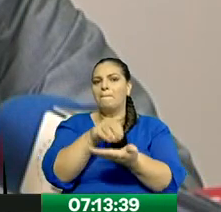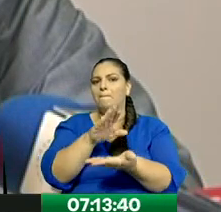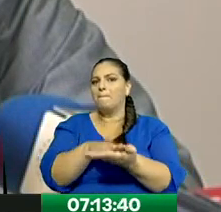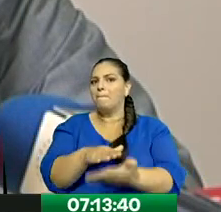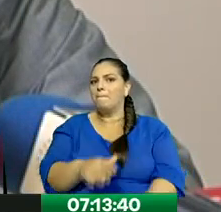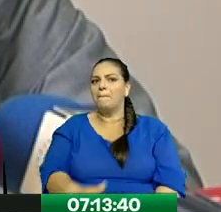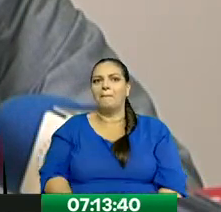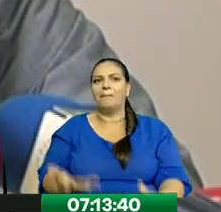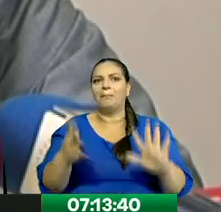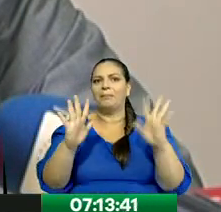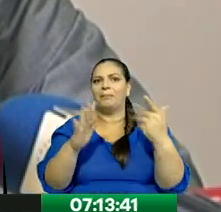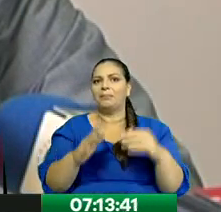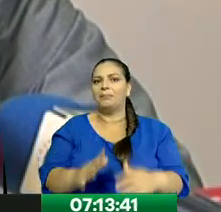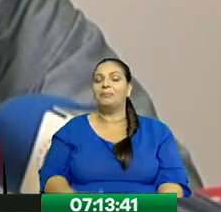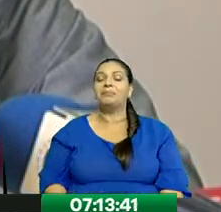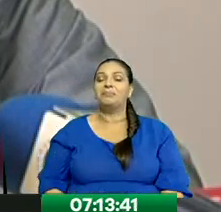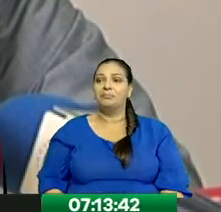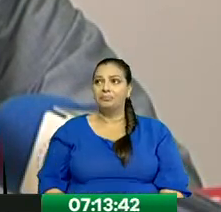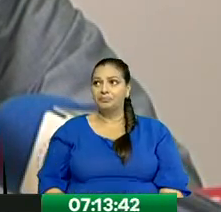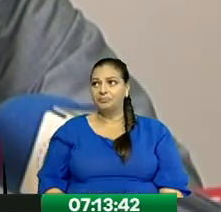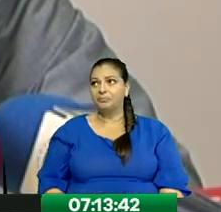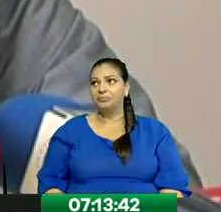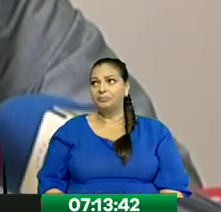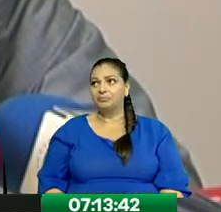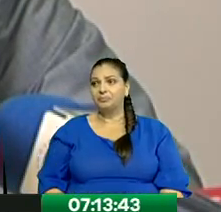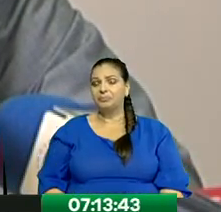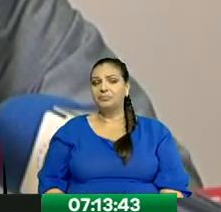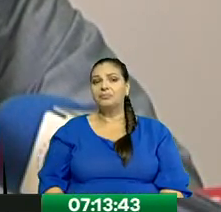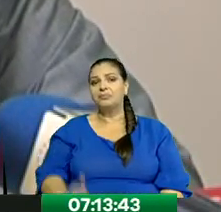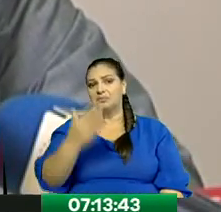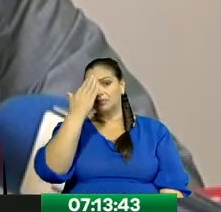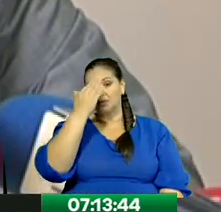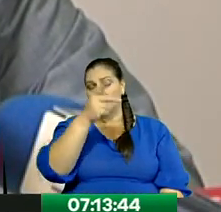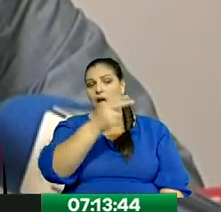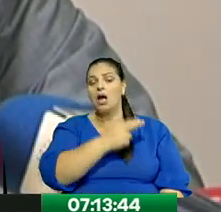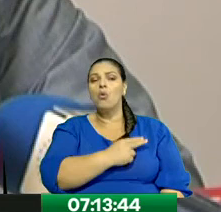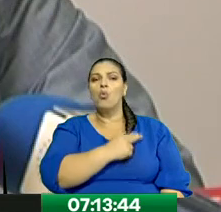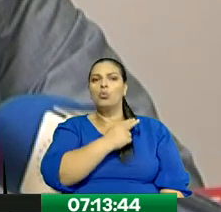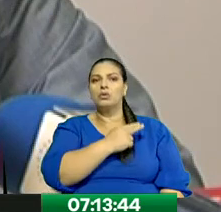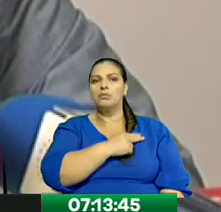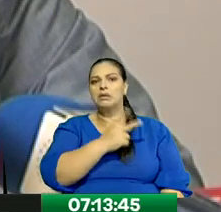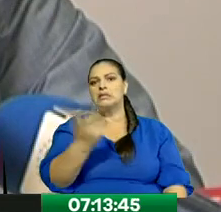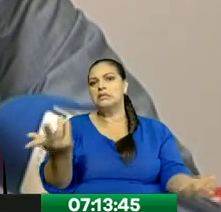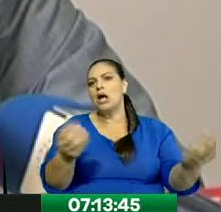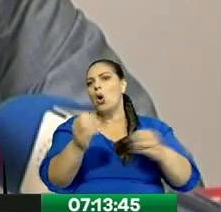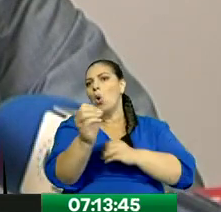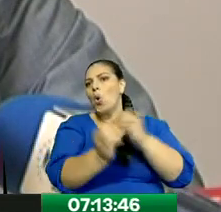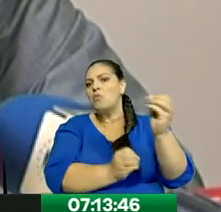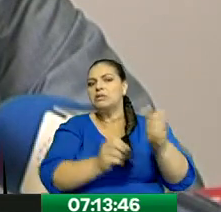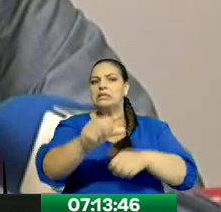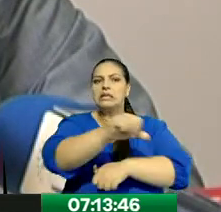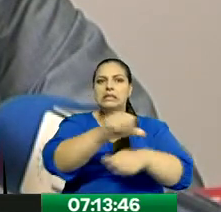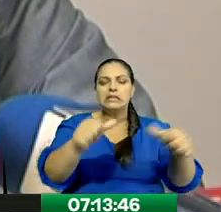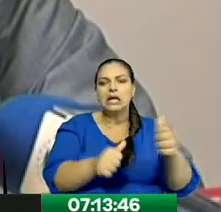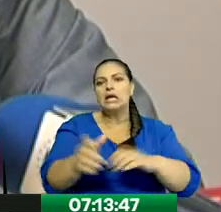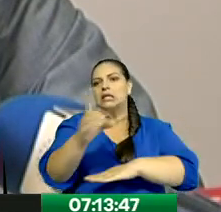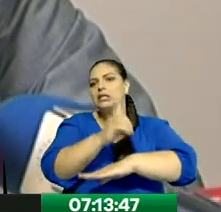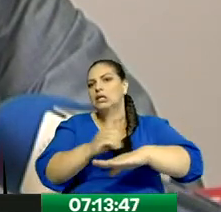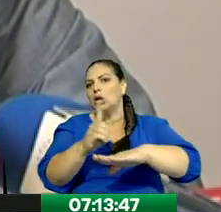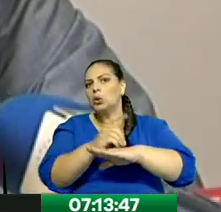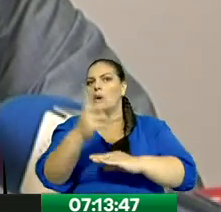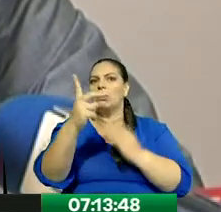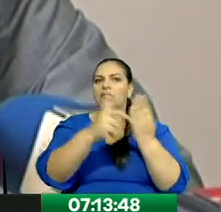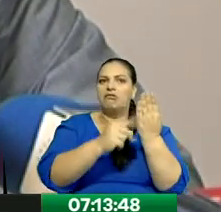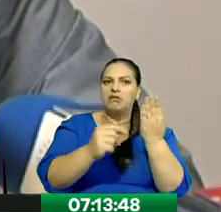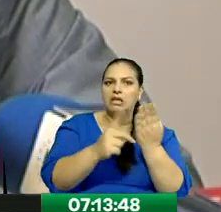actuado, desde el analista de adquisiciones, jefe de adquisiciones, director administrativo, director de obras, director de asesoría jurídica, director financiero, el